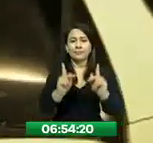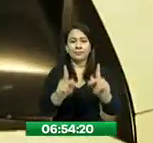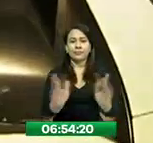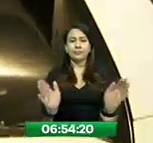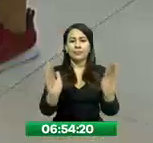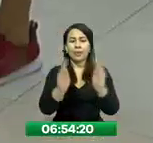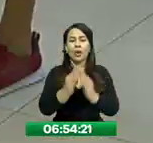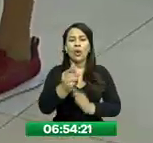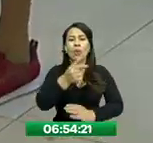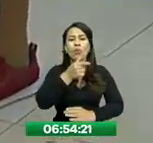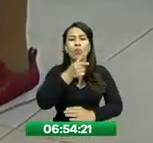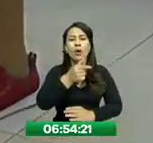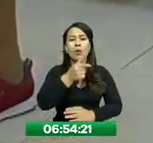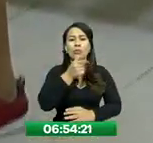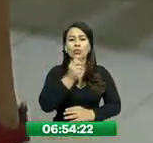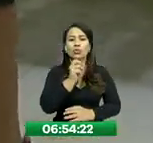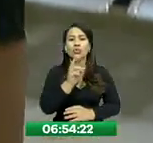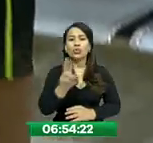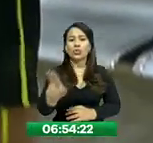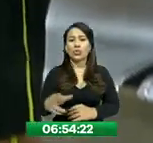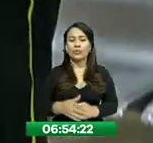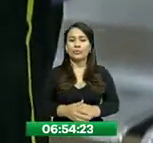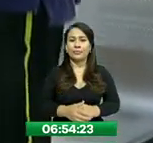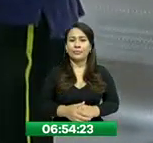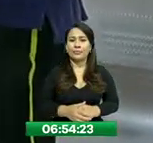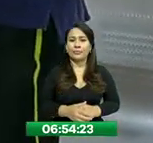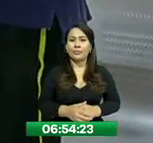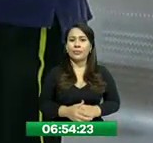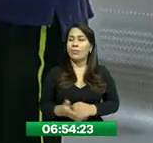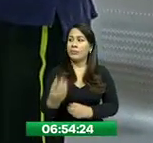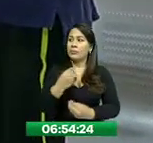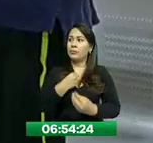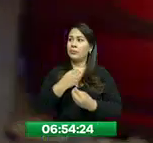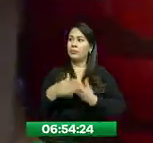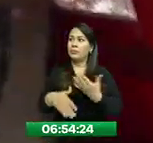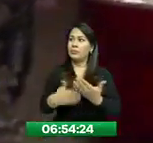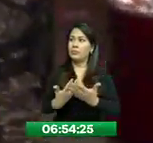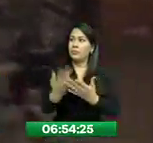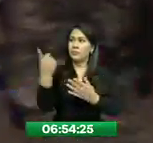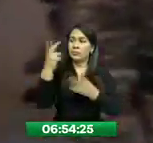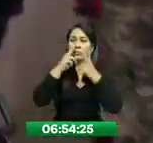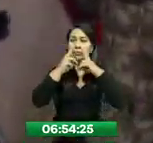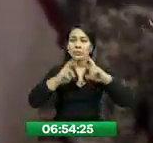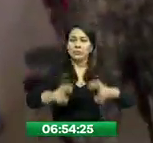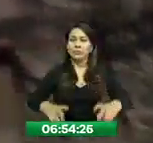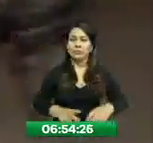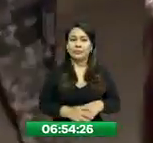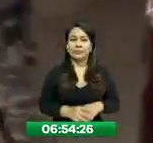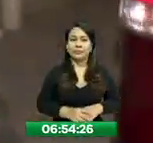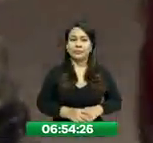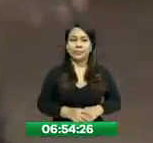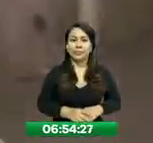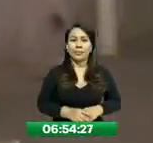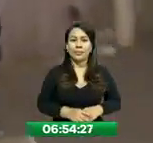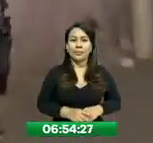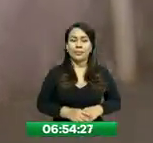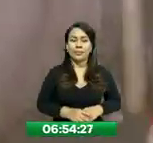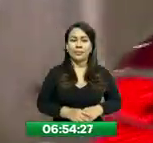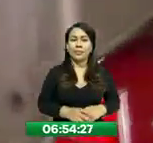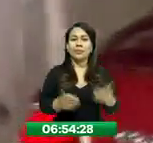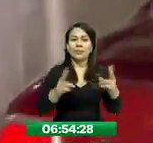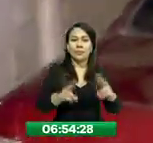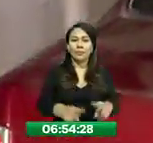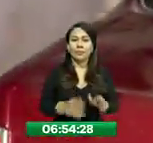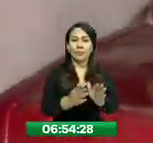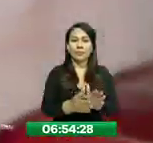y Guasmos. En total, fueron detenidas 7 personas. A la supuesta